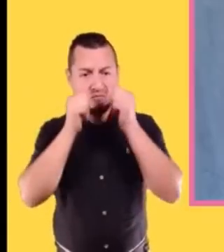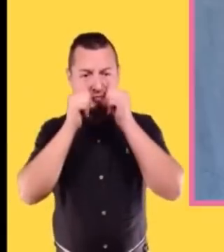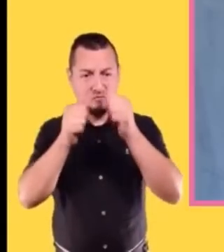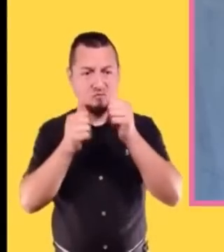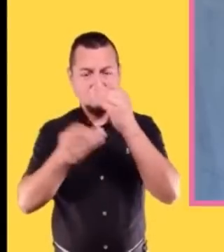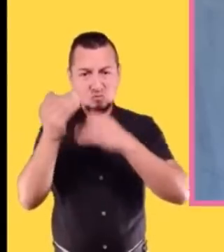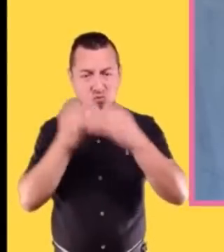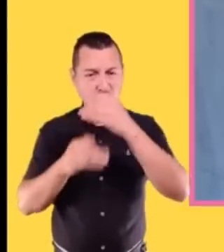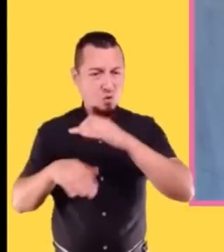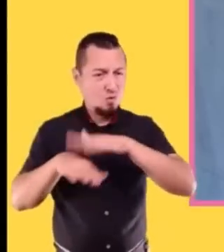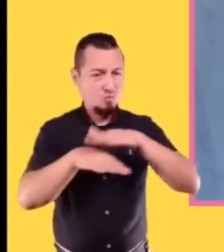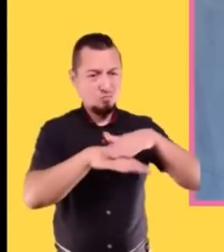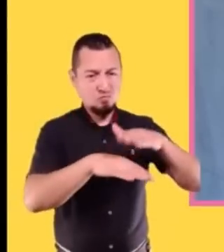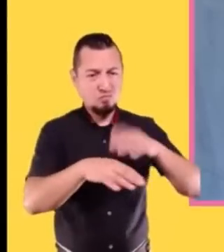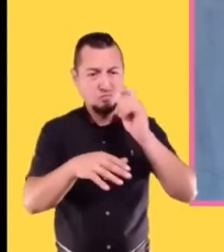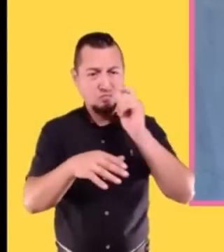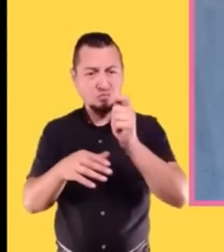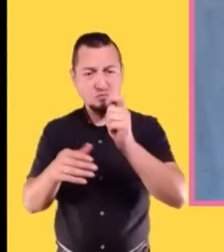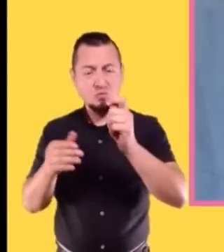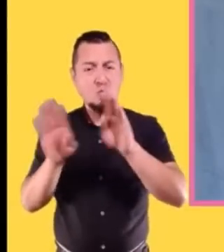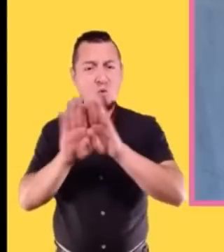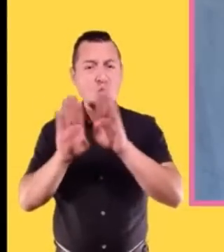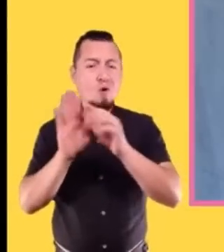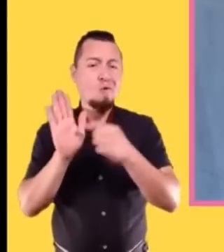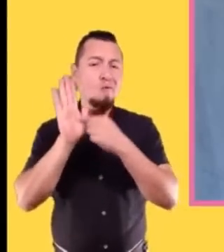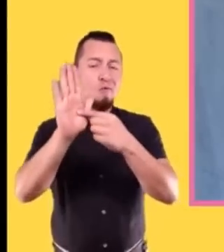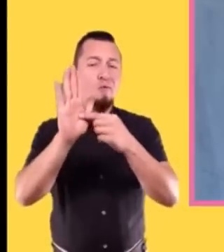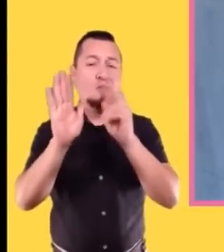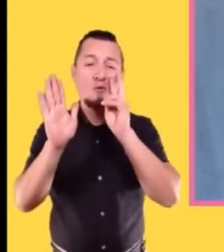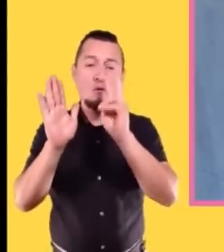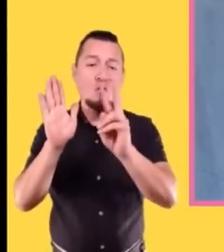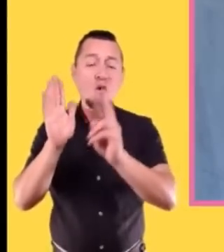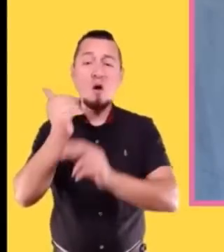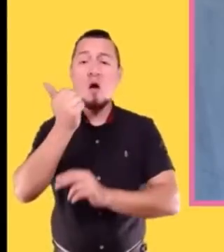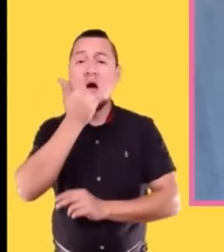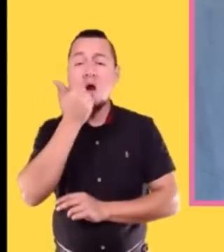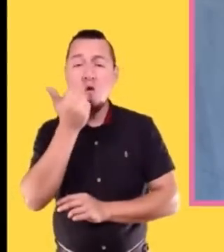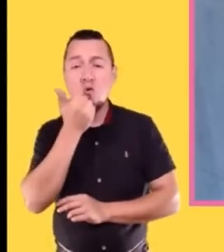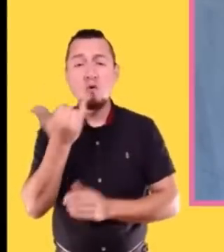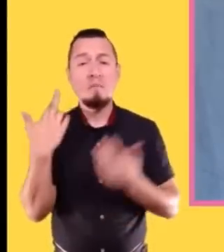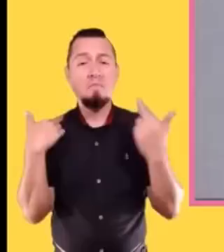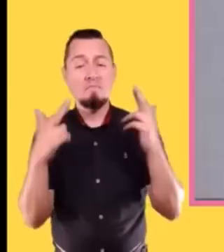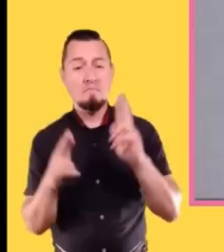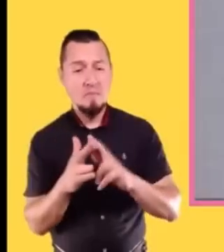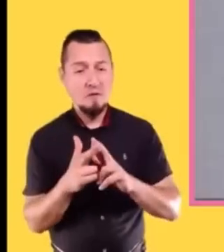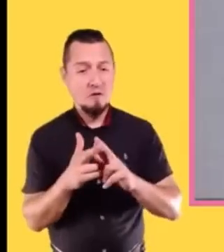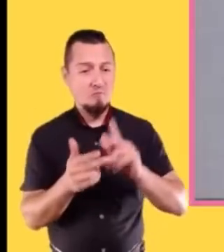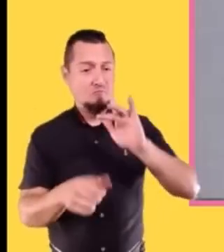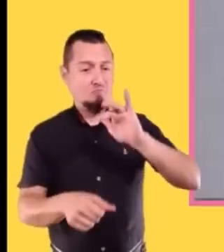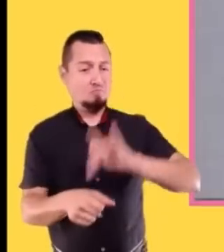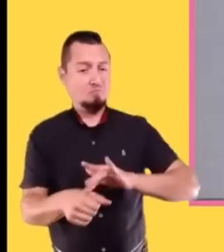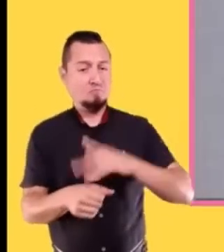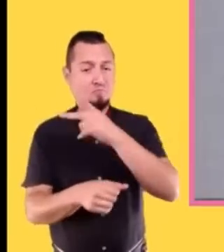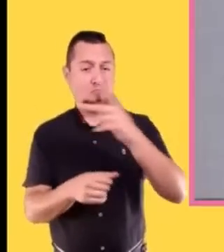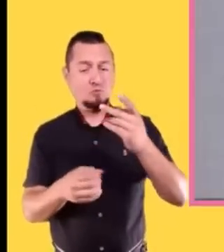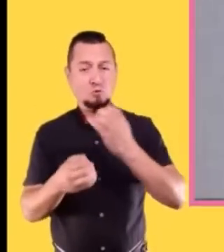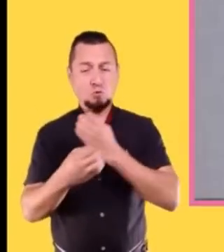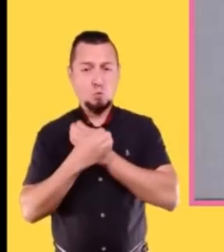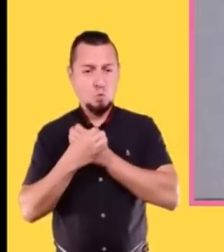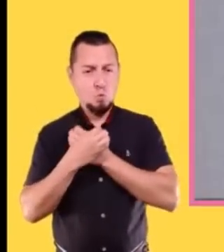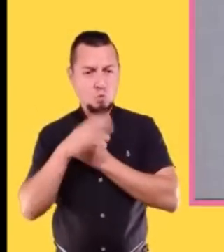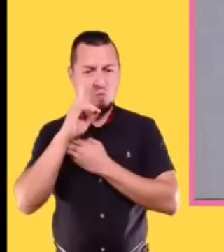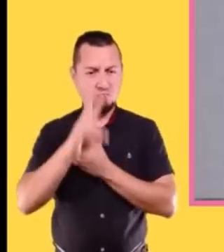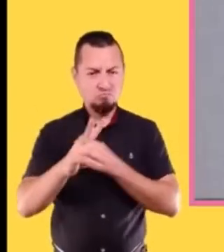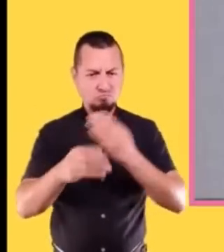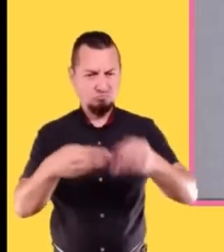que están también en como material digital para alumnos y para maestros, que son parte de este proyecto educativo. Es decir, los libros